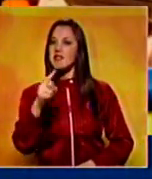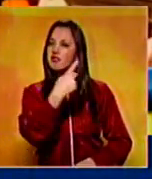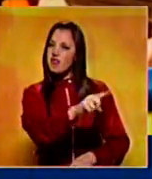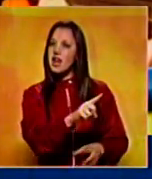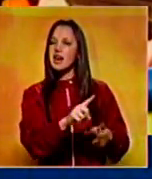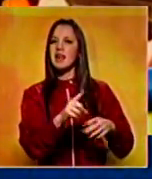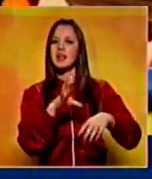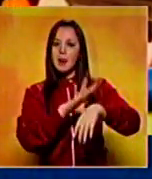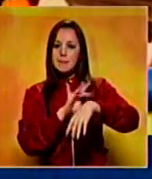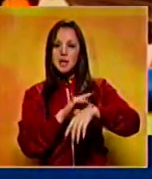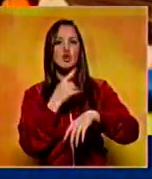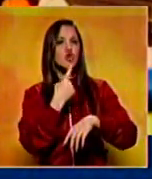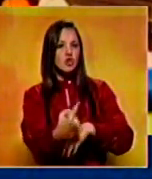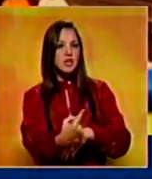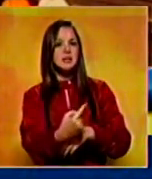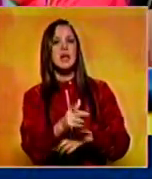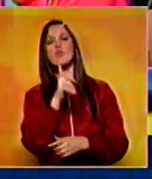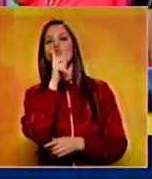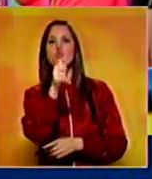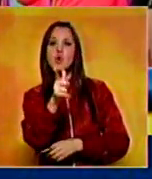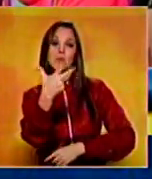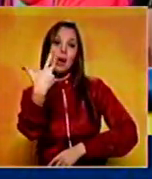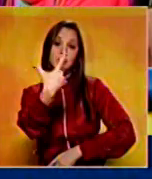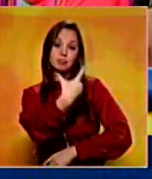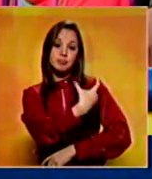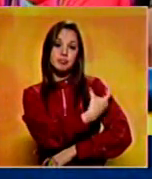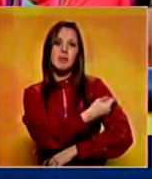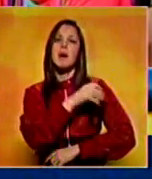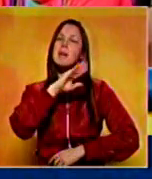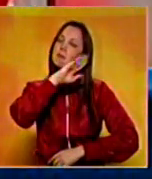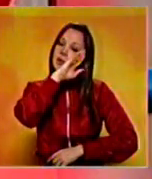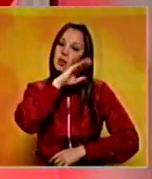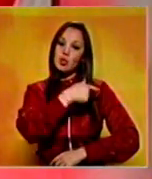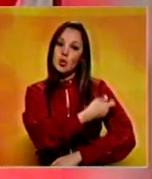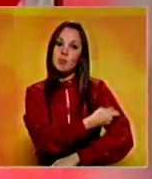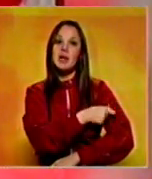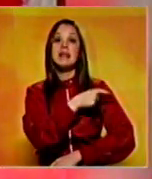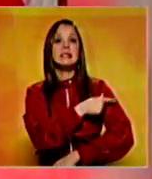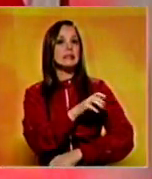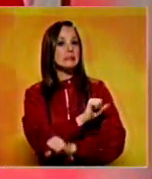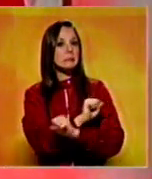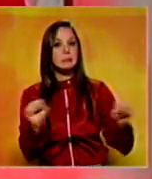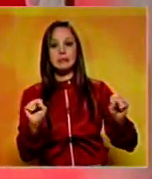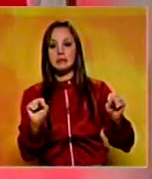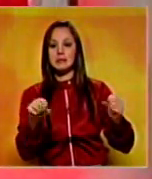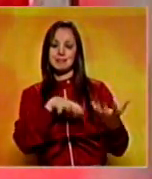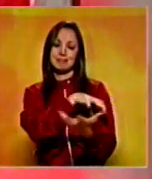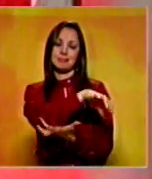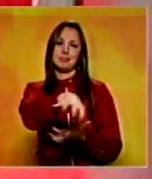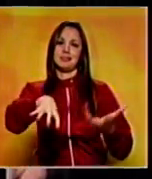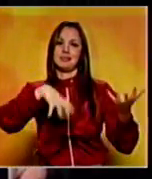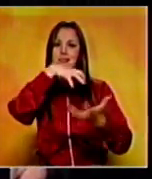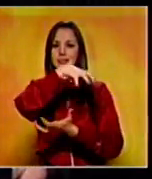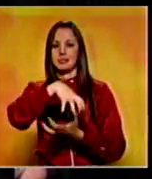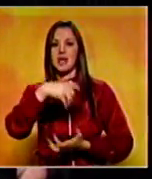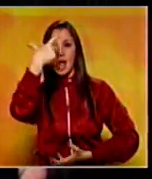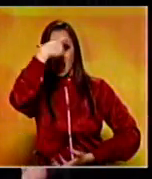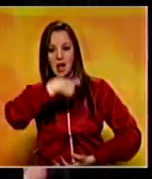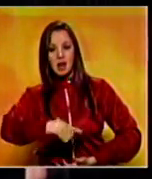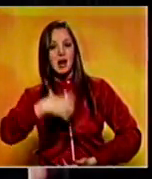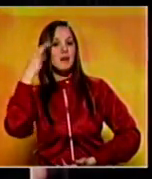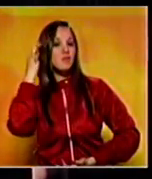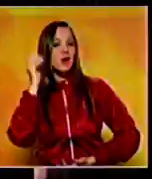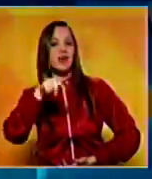aseguraron que el mal uso de este anestésico fue el detonante de las complicaciones que sufrió la conductora